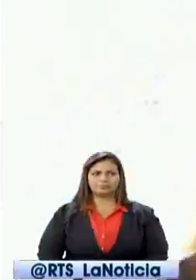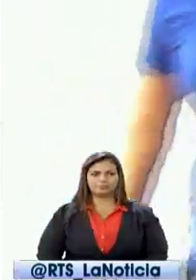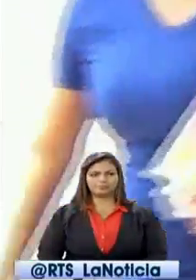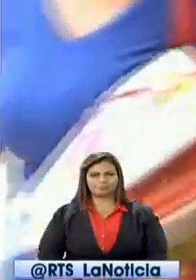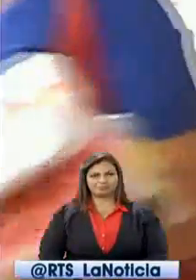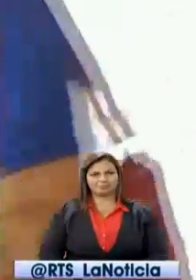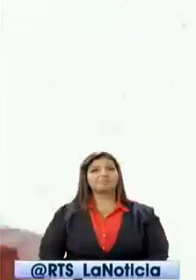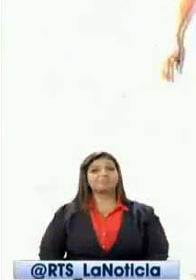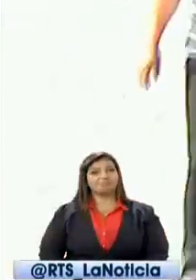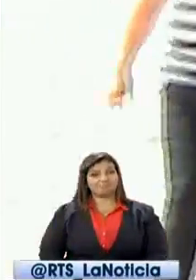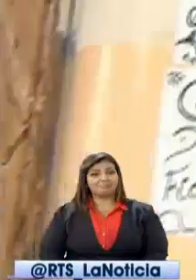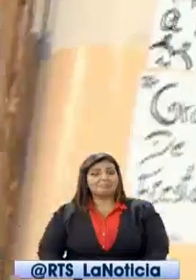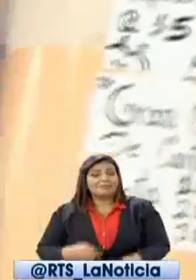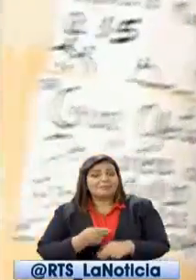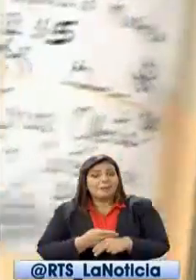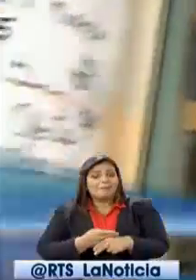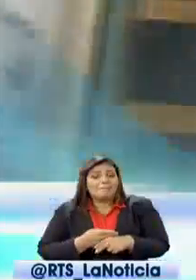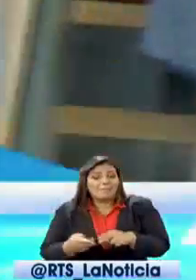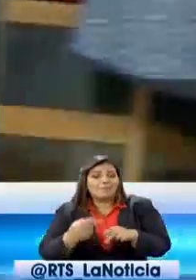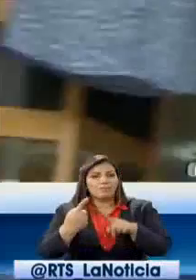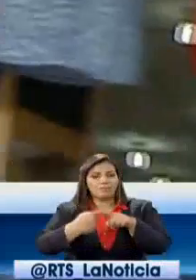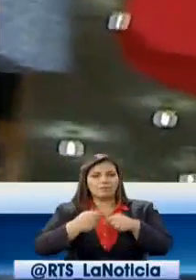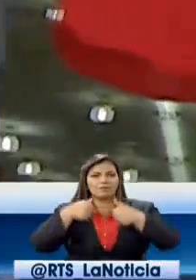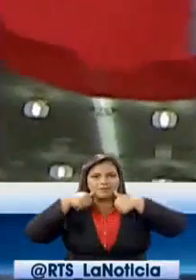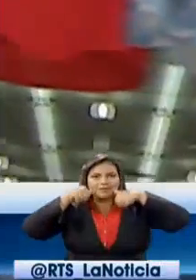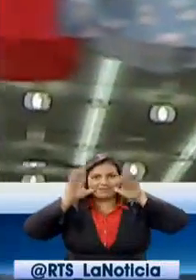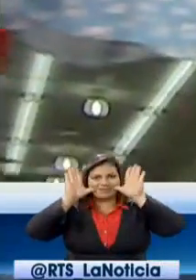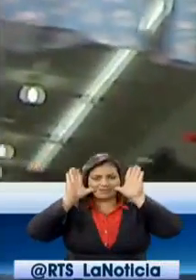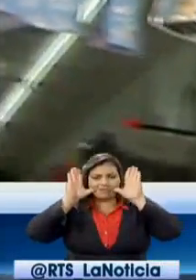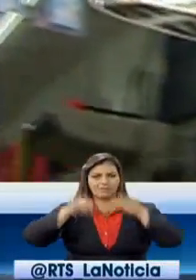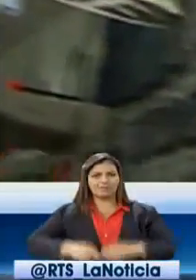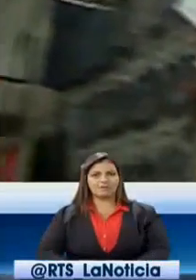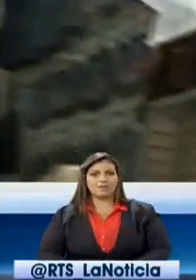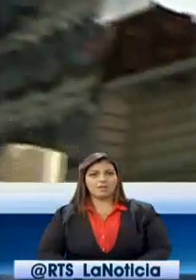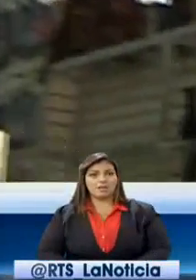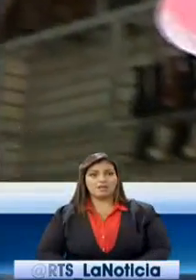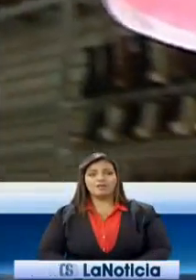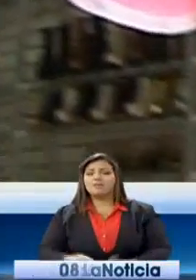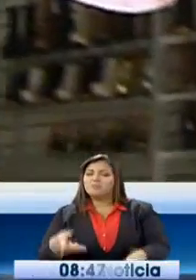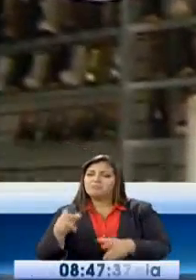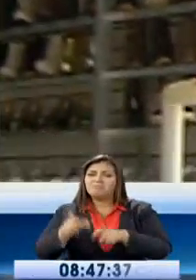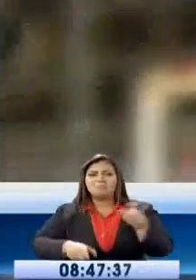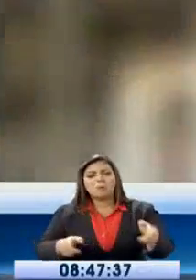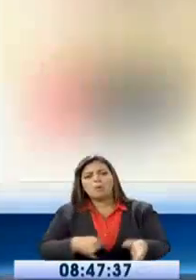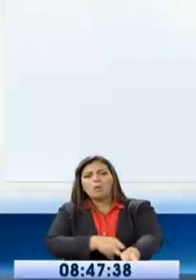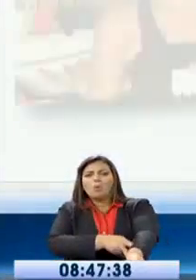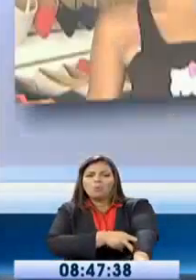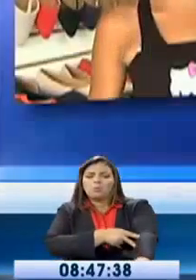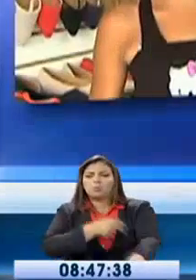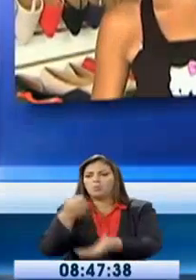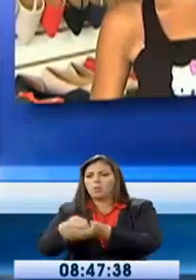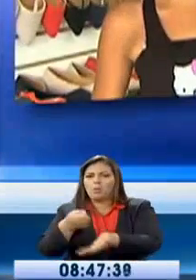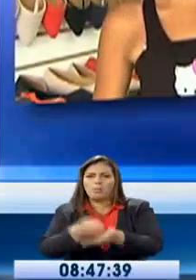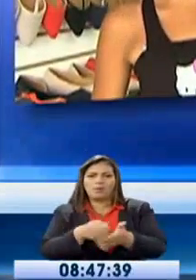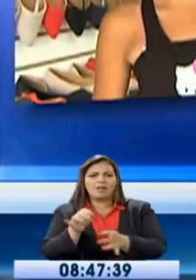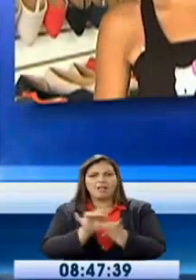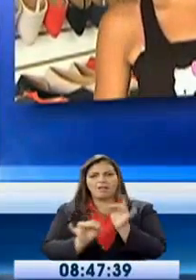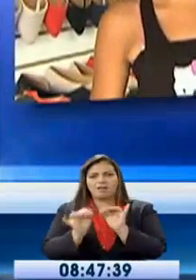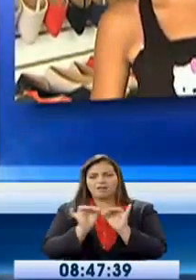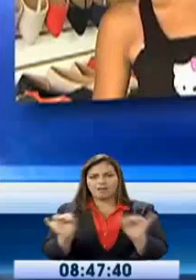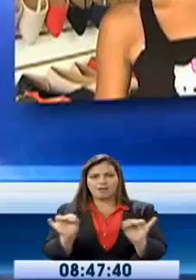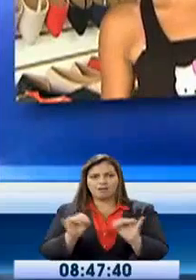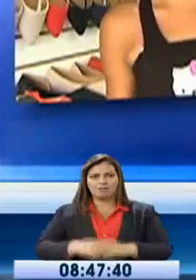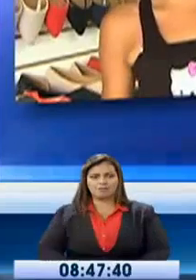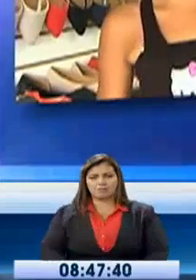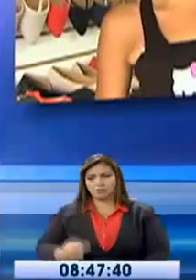Estamos a las puertas del mes de diciembre, donde es tradición los presentes a los seres queridos o para uno mismo. Yo gasto siquiera unos 200